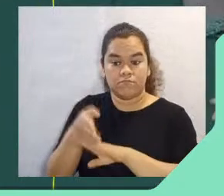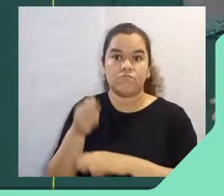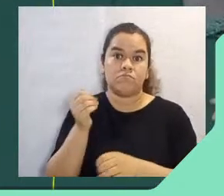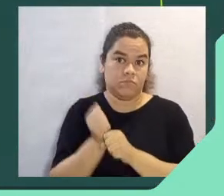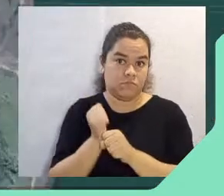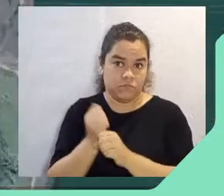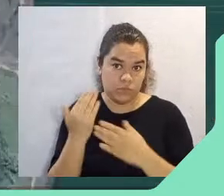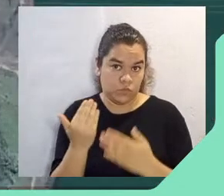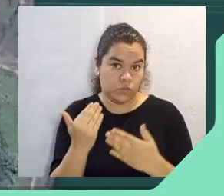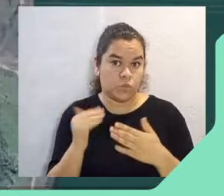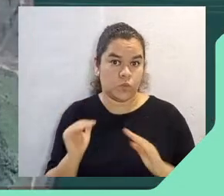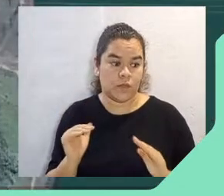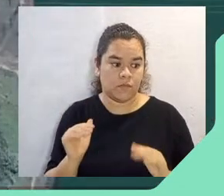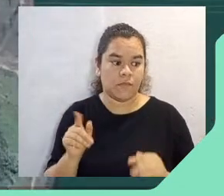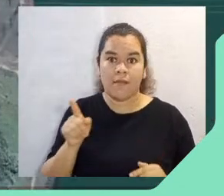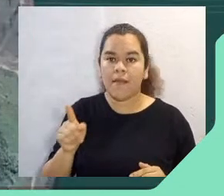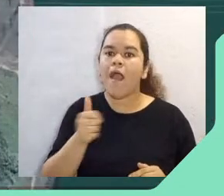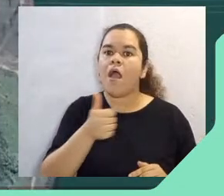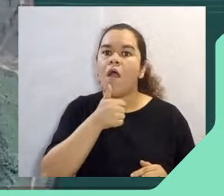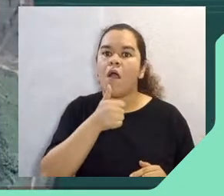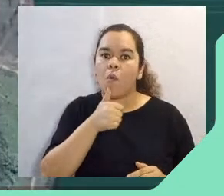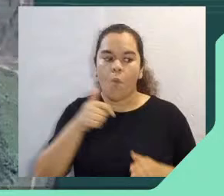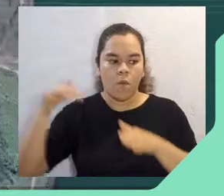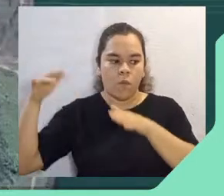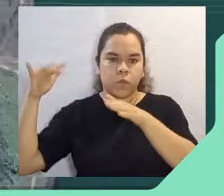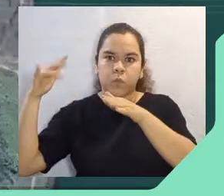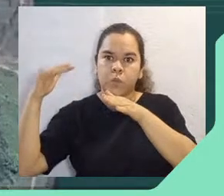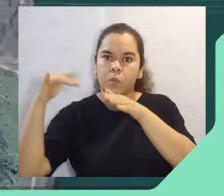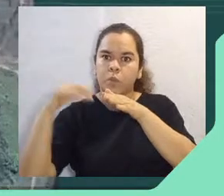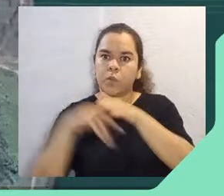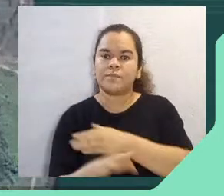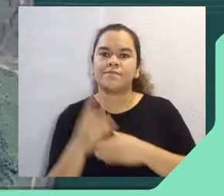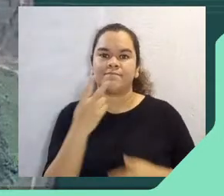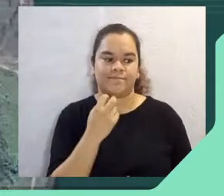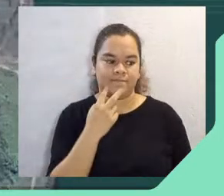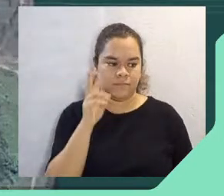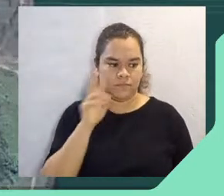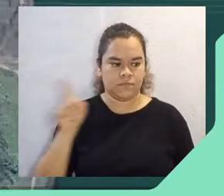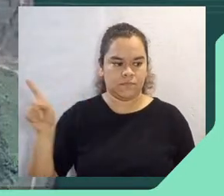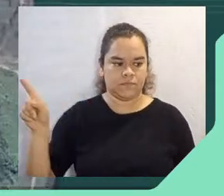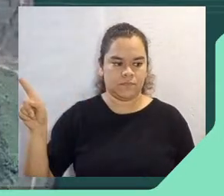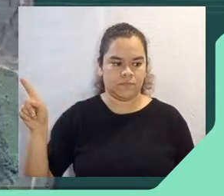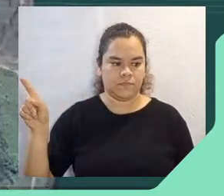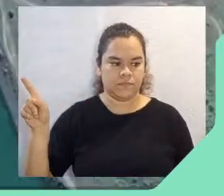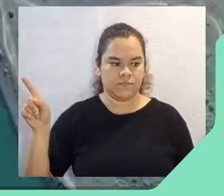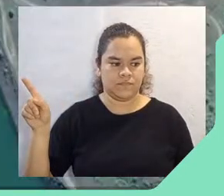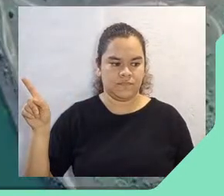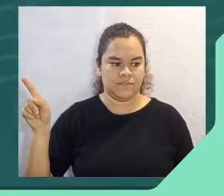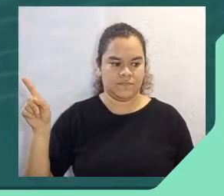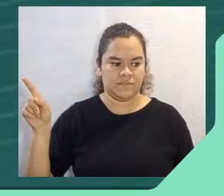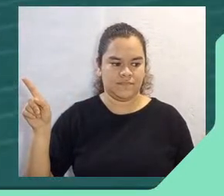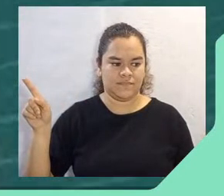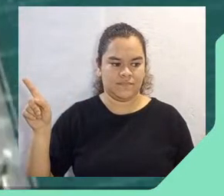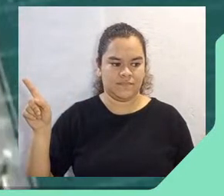una central hidroeléctrica. Vamos a aprovechar que alguien estuvo paseando en Yacyretá,